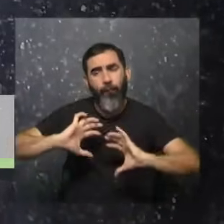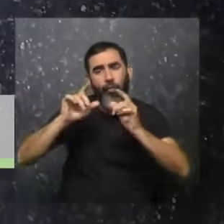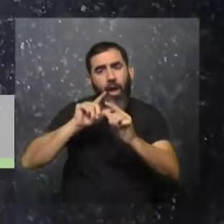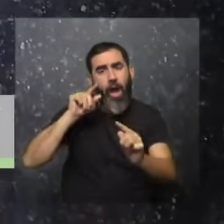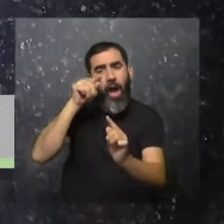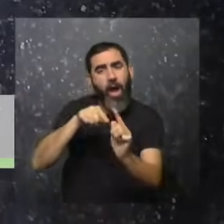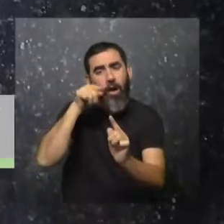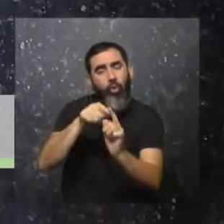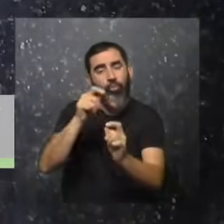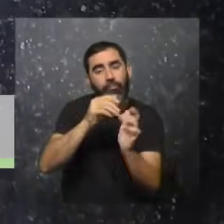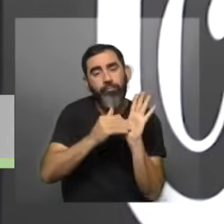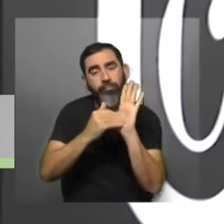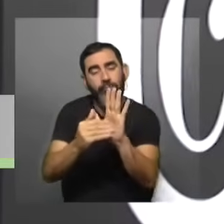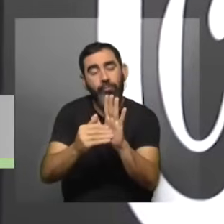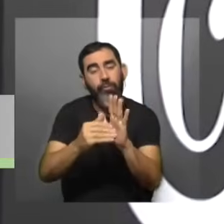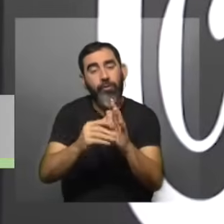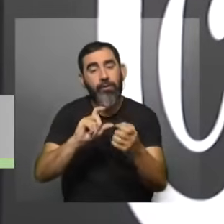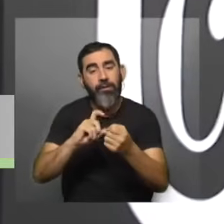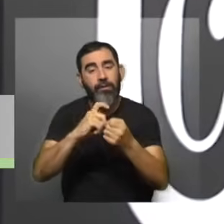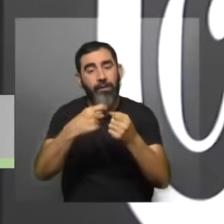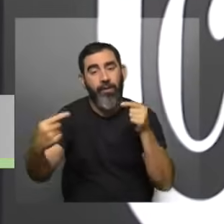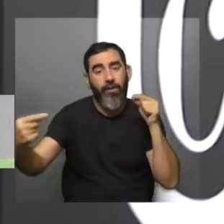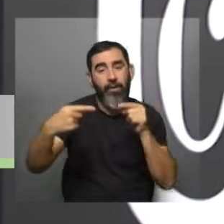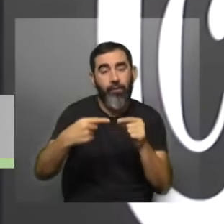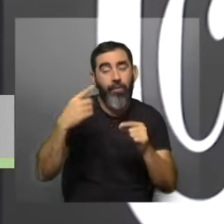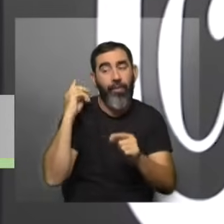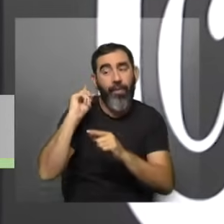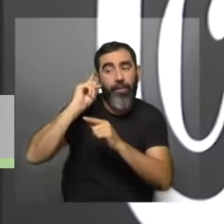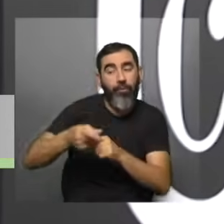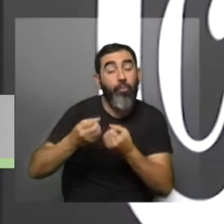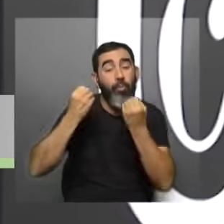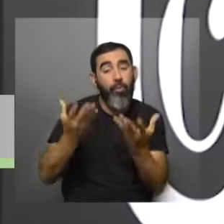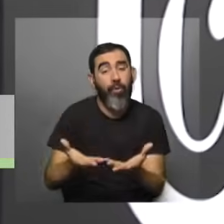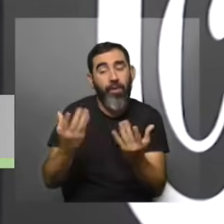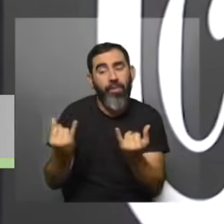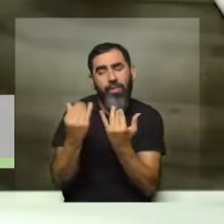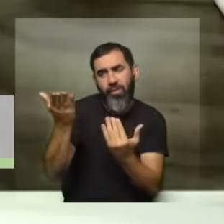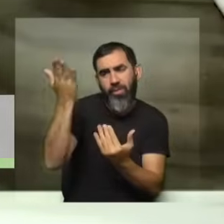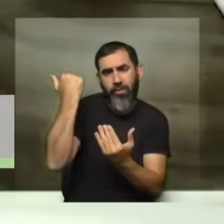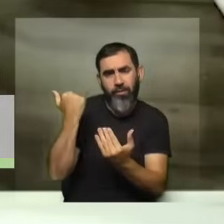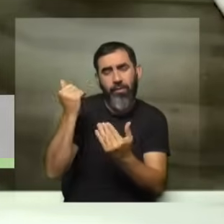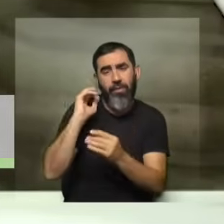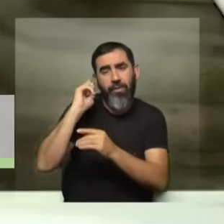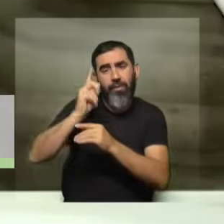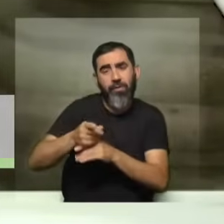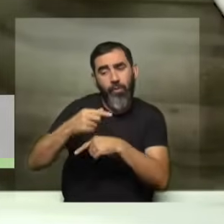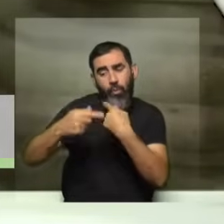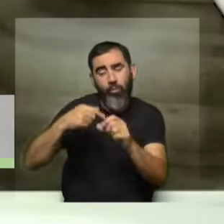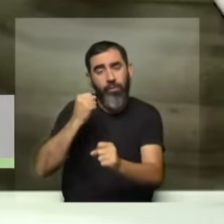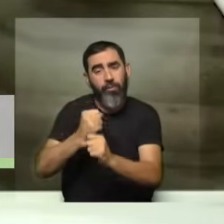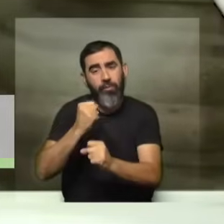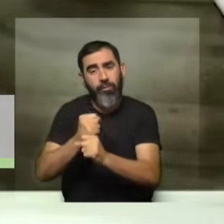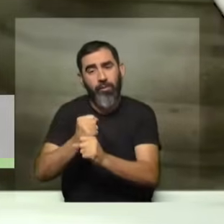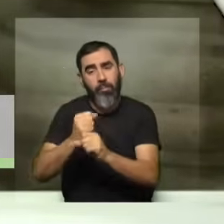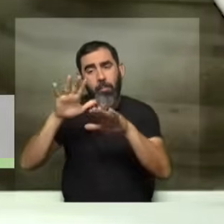acoso laboral presentadas por los gremios del Poder Judicial en su contra. La decisión se adopta luego de que días atrás se decidiera mantenerlo en el cargo, lo que